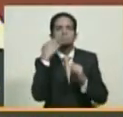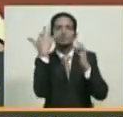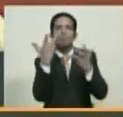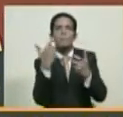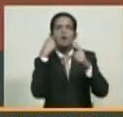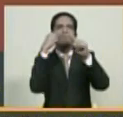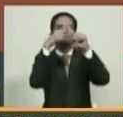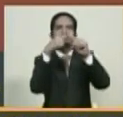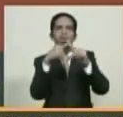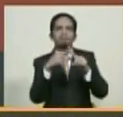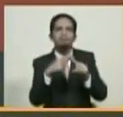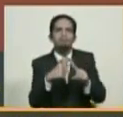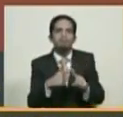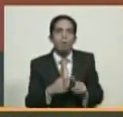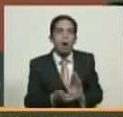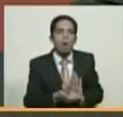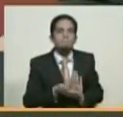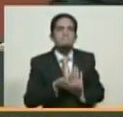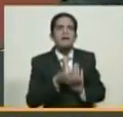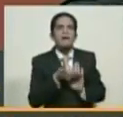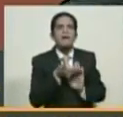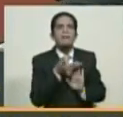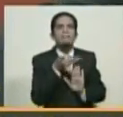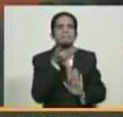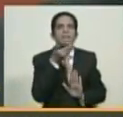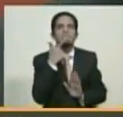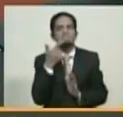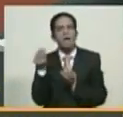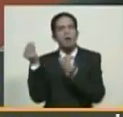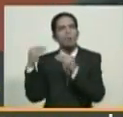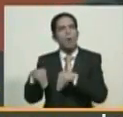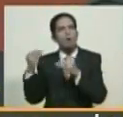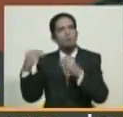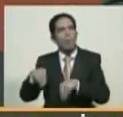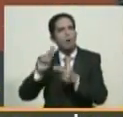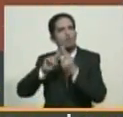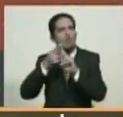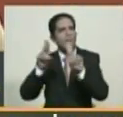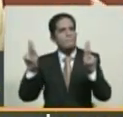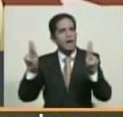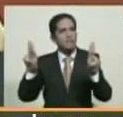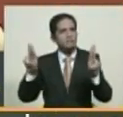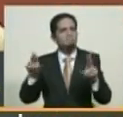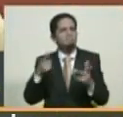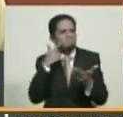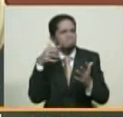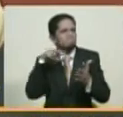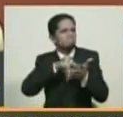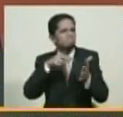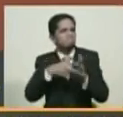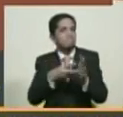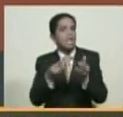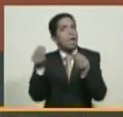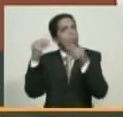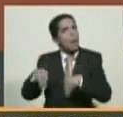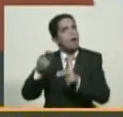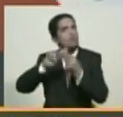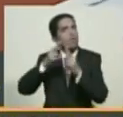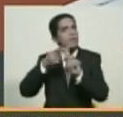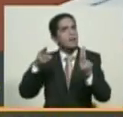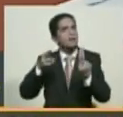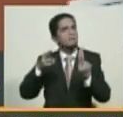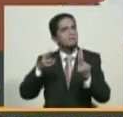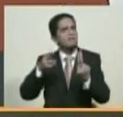aumenta a partir de la firma de los acuerdos de paz. Es decir, los acuerdos de paz incrementaron